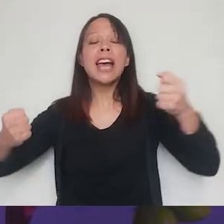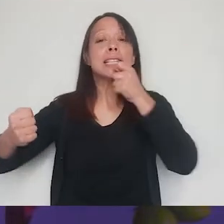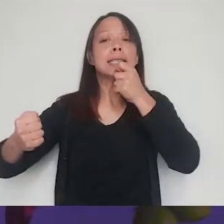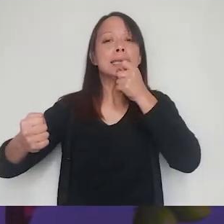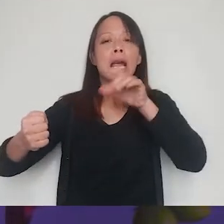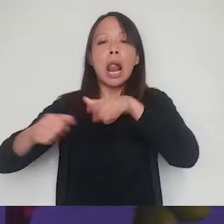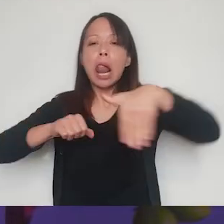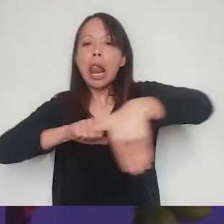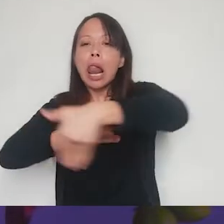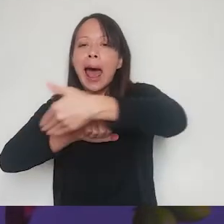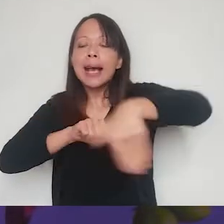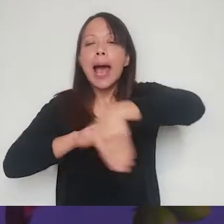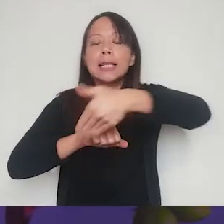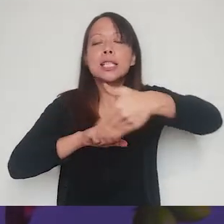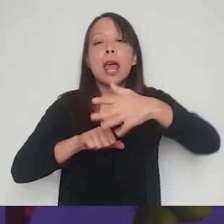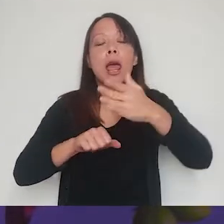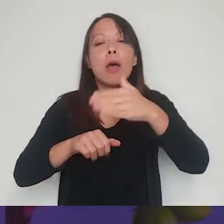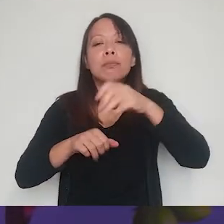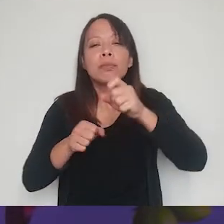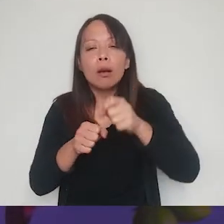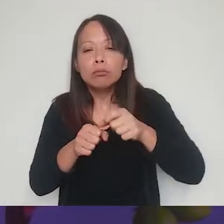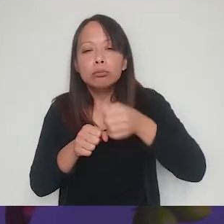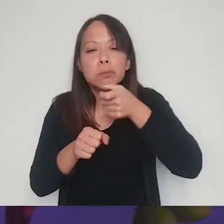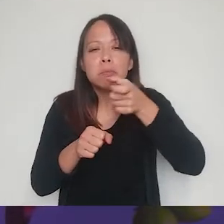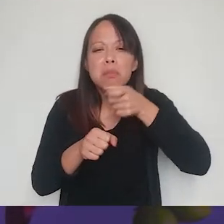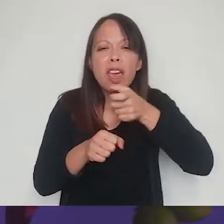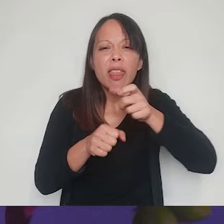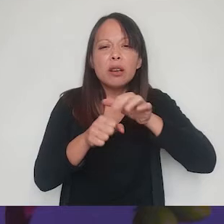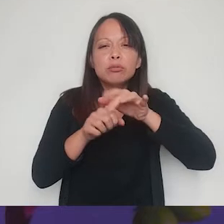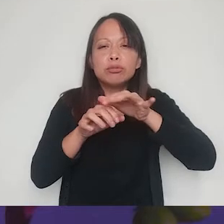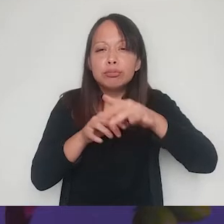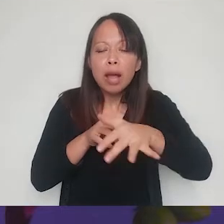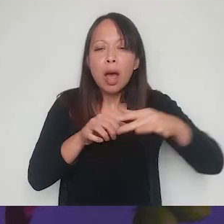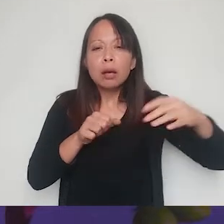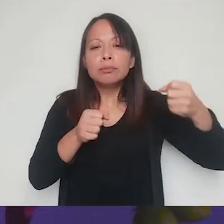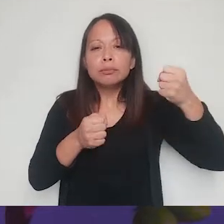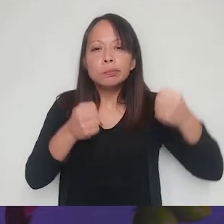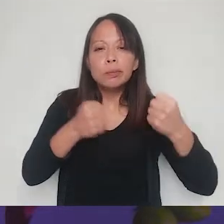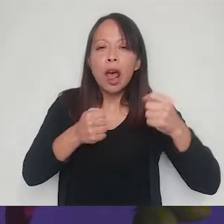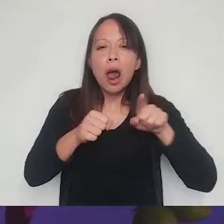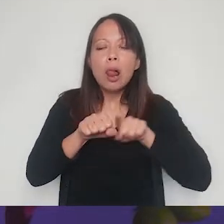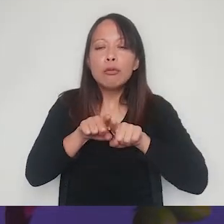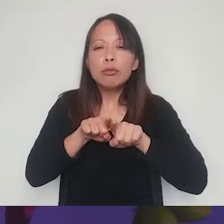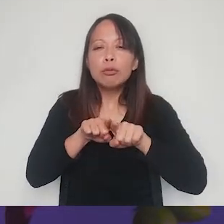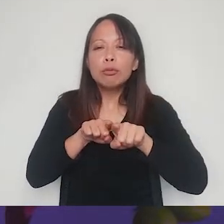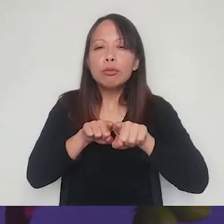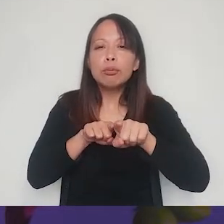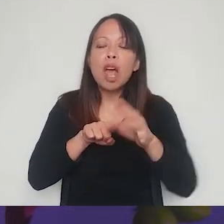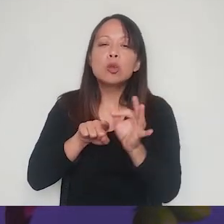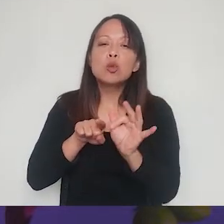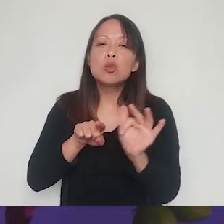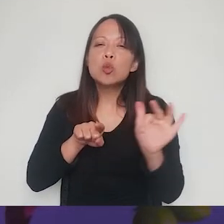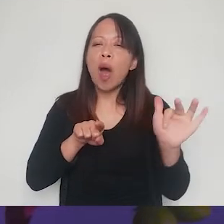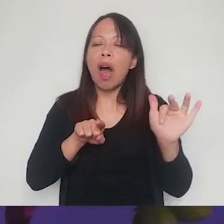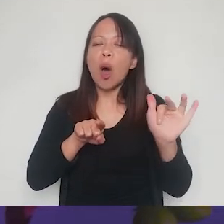una carretera de ripio donde el camión no puede ir muy rápido y por lo tanto la velocidad es lenta. Entonces el splicing alternativo